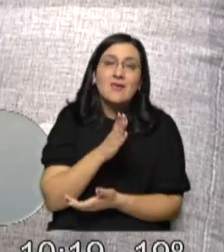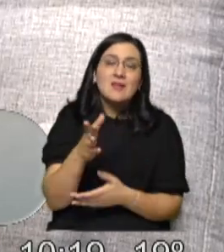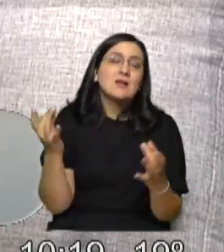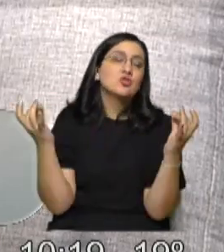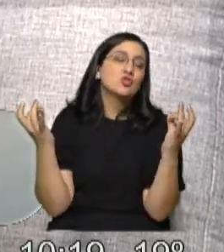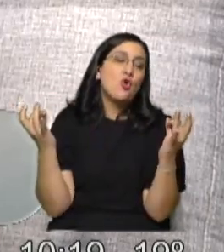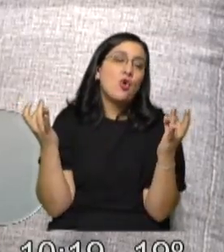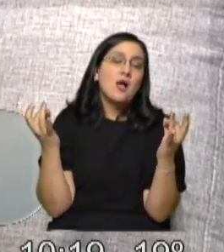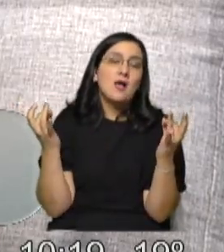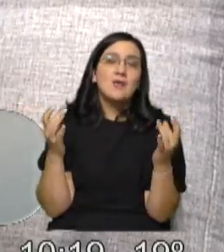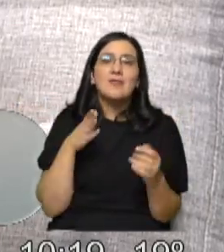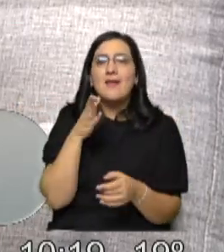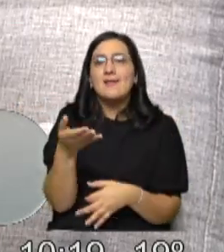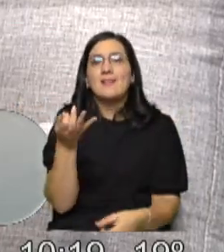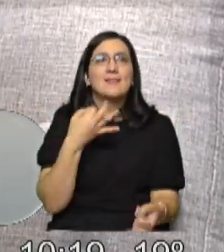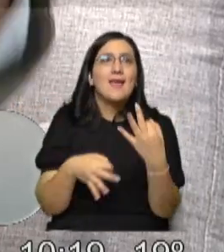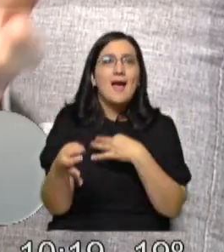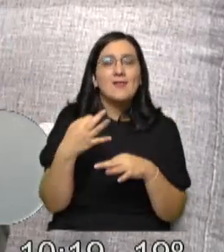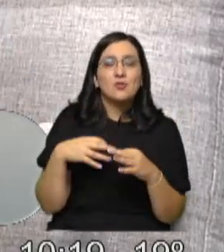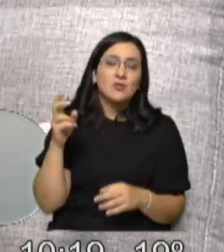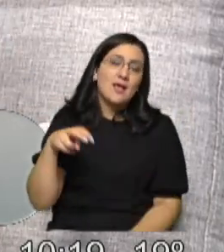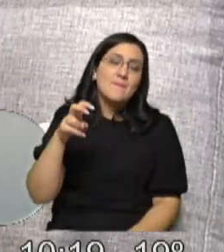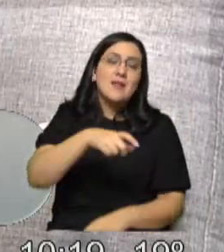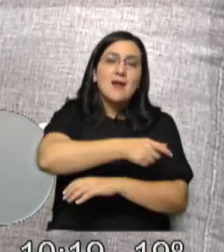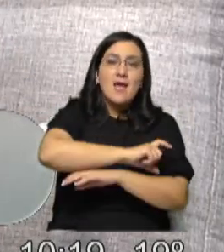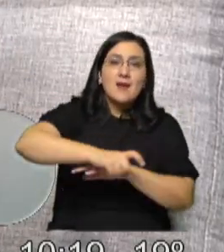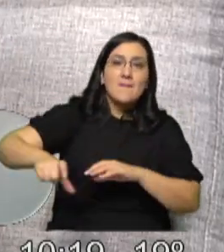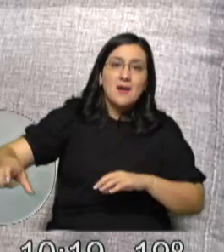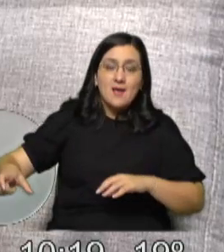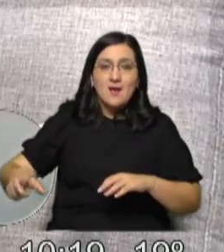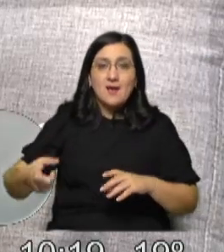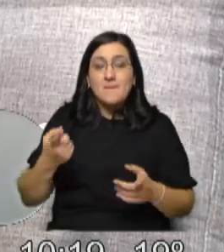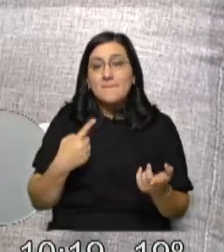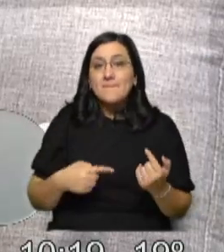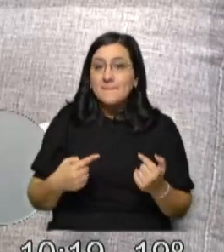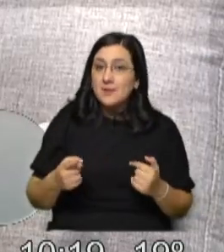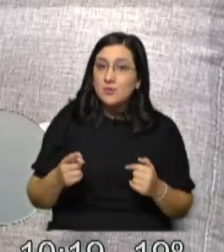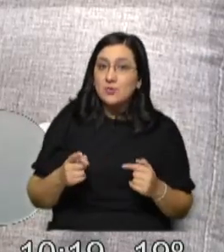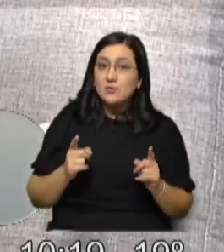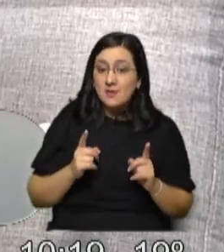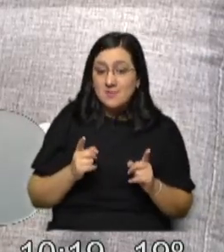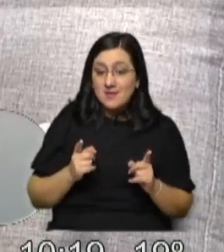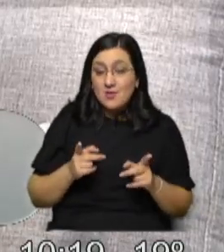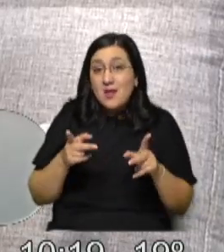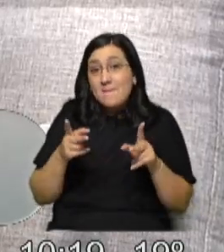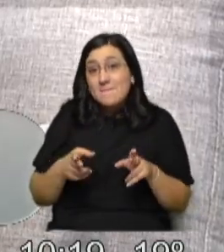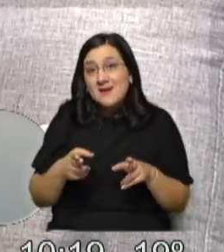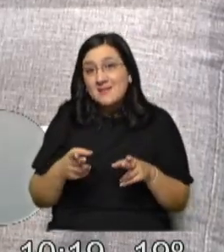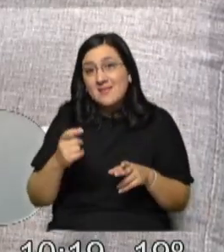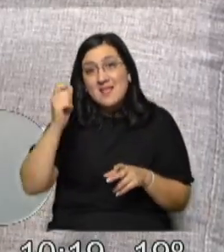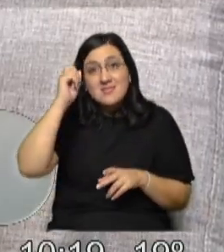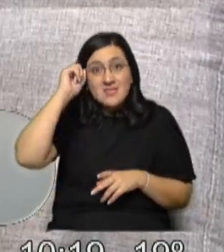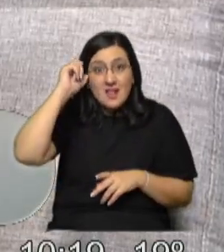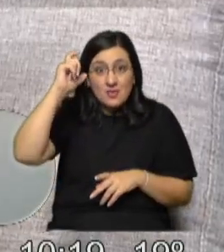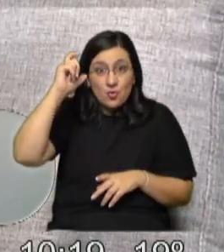hacer pilates, de ir al teatro, de salir a caminar en la rambla. Pero bueno, en esto también implica una parte de la